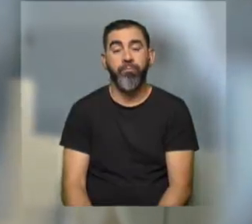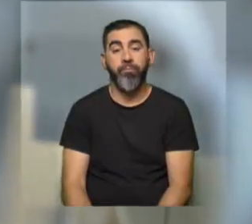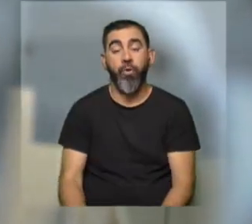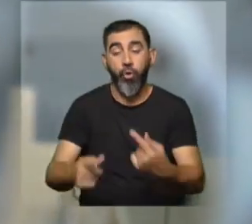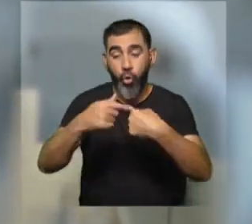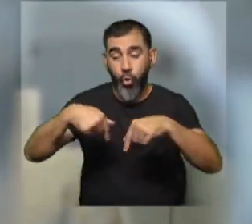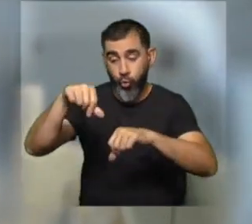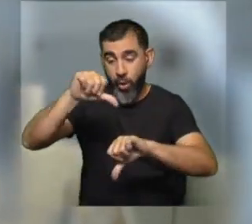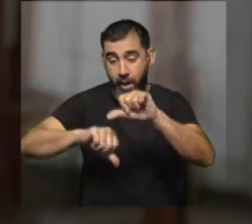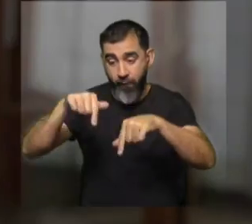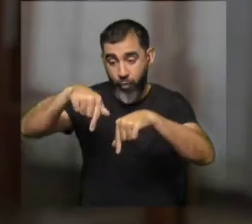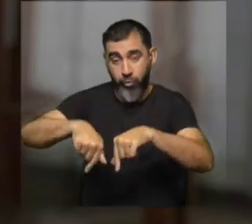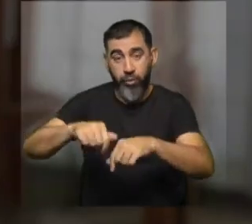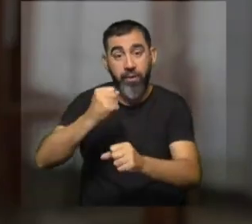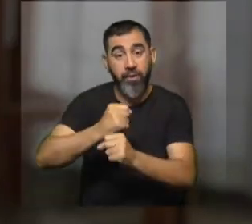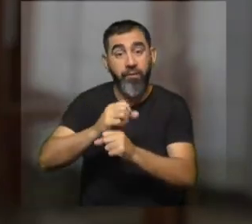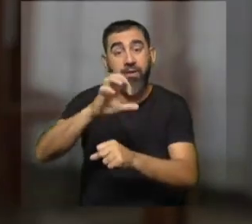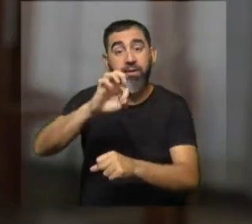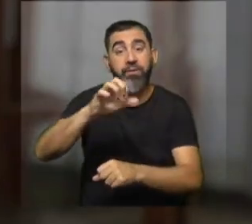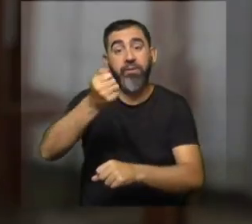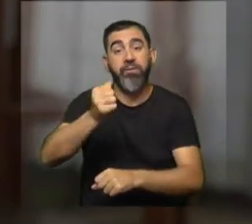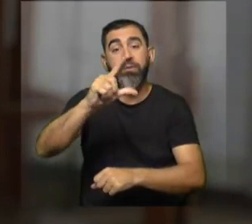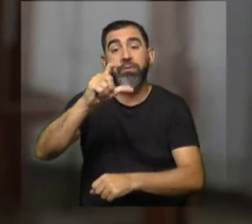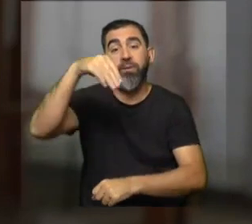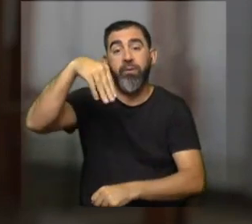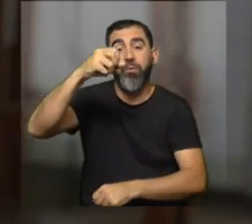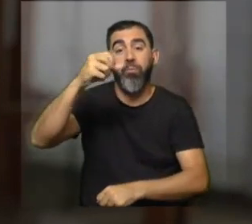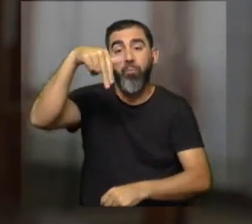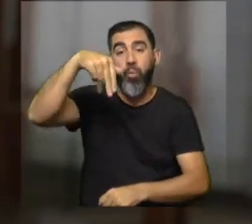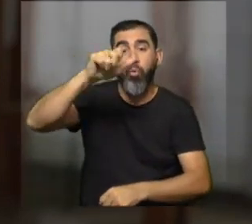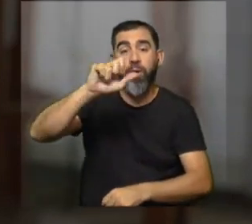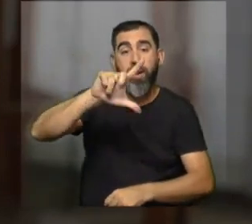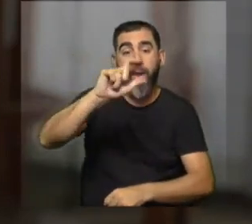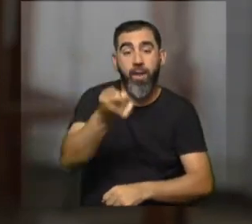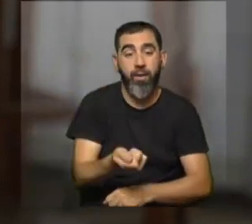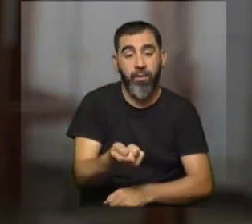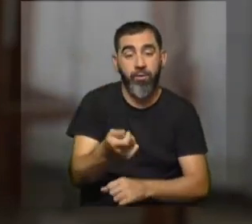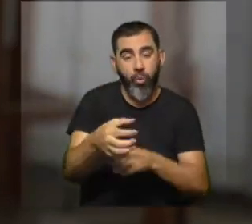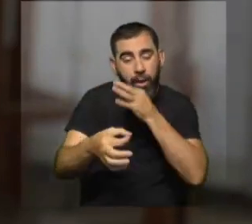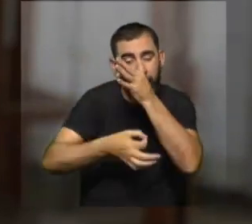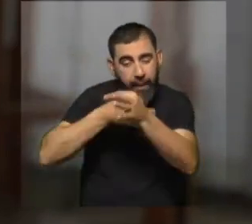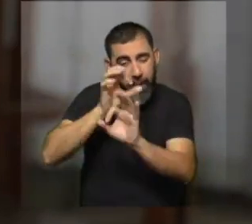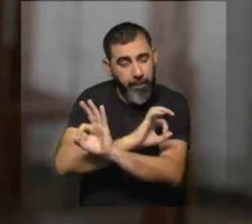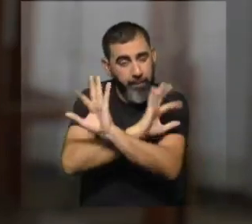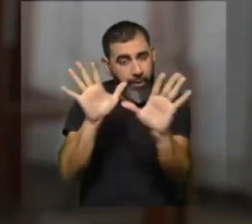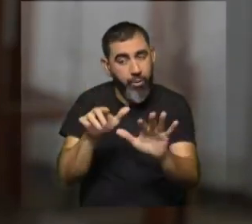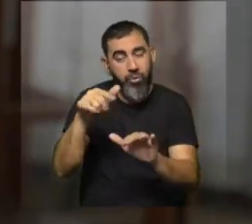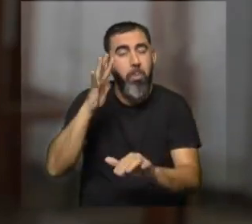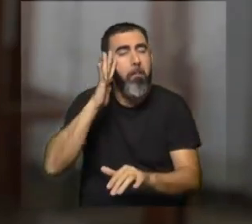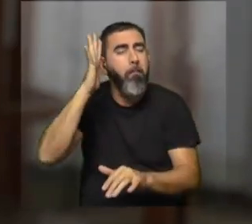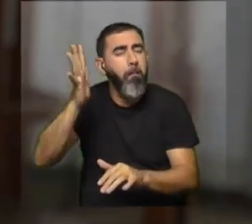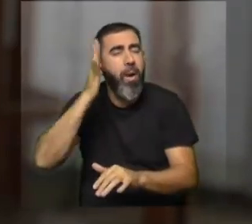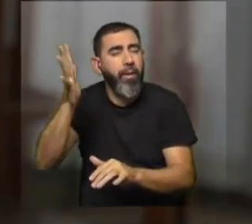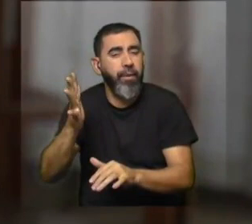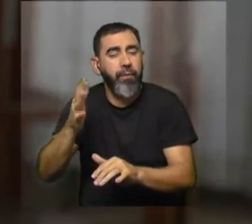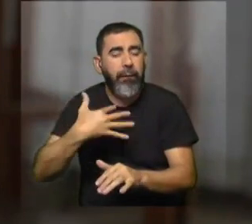Nosotros en el laboratorio trabajamos con Salmonella typhimurium, y quiero hacer la aclaración de que Salmonella uno piensa